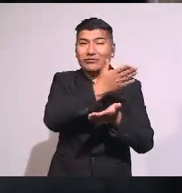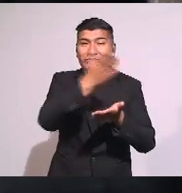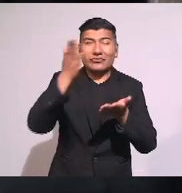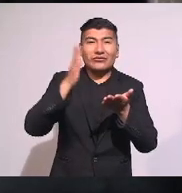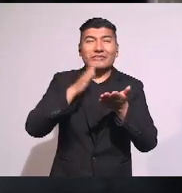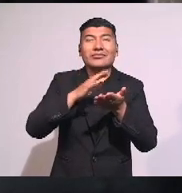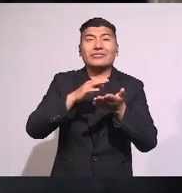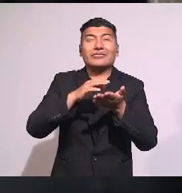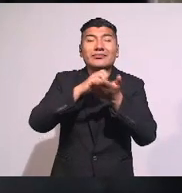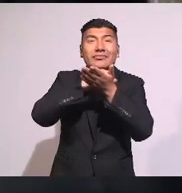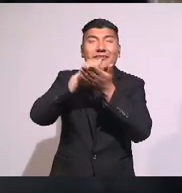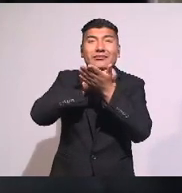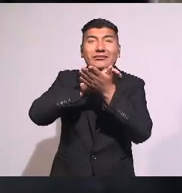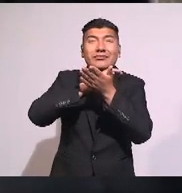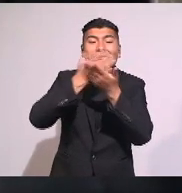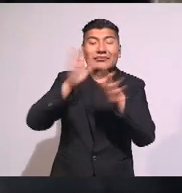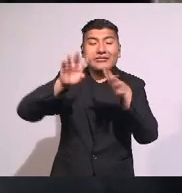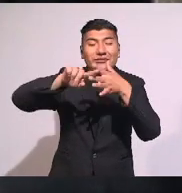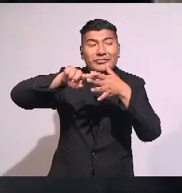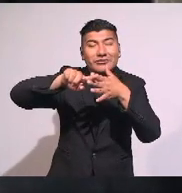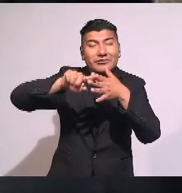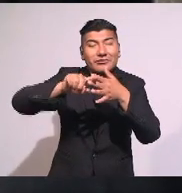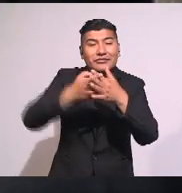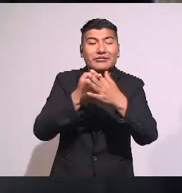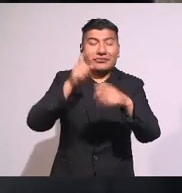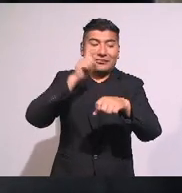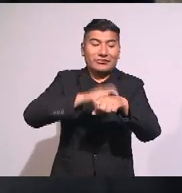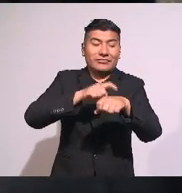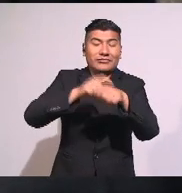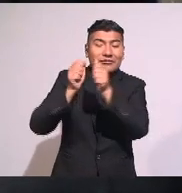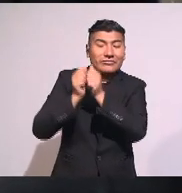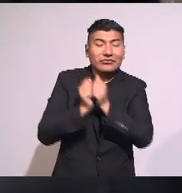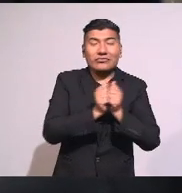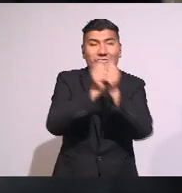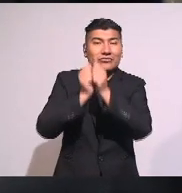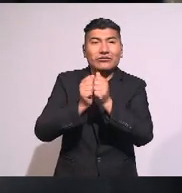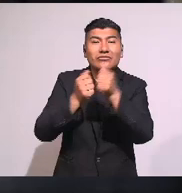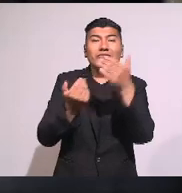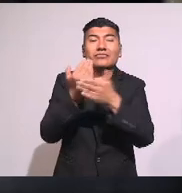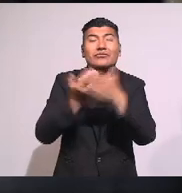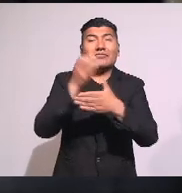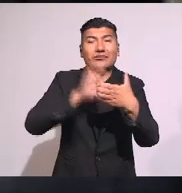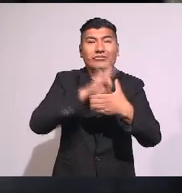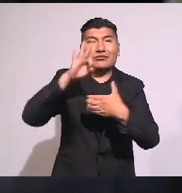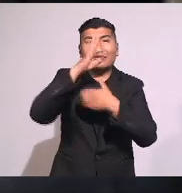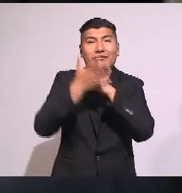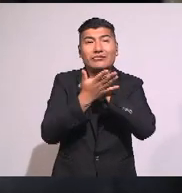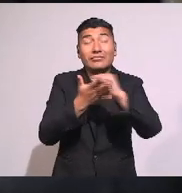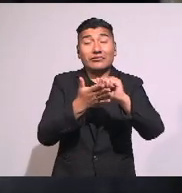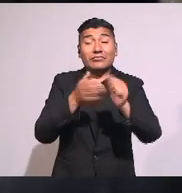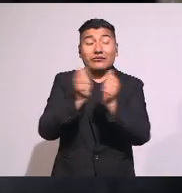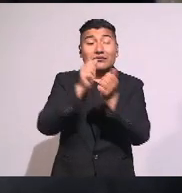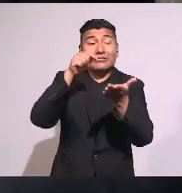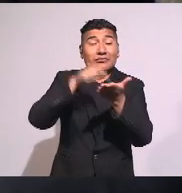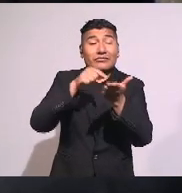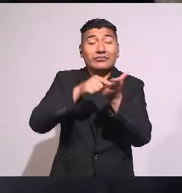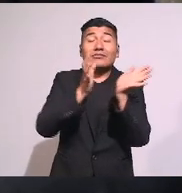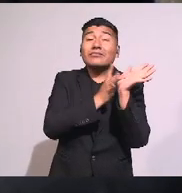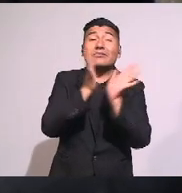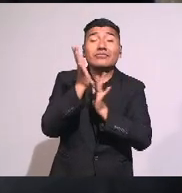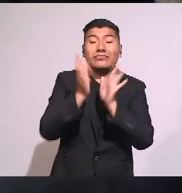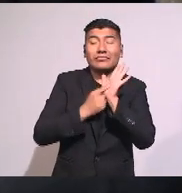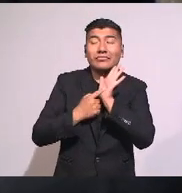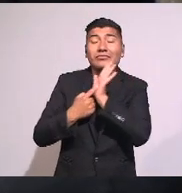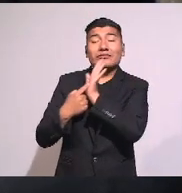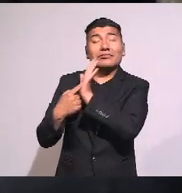inaugura el tiempo de la alianza en el Espíritu. Con esa acción Jesús nuevamente da a